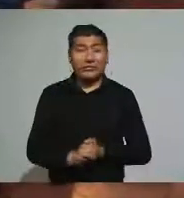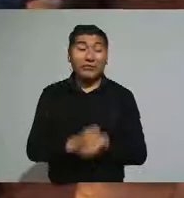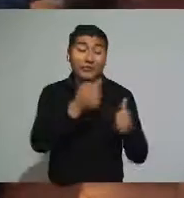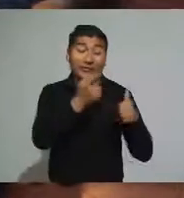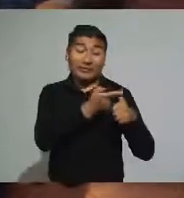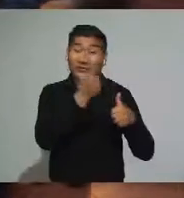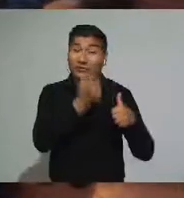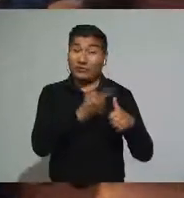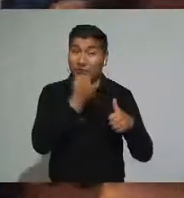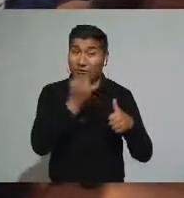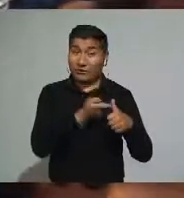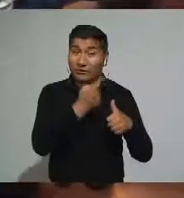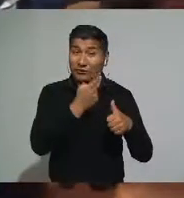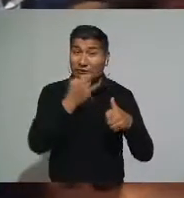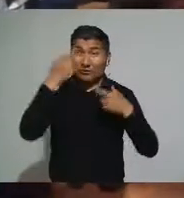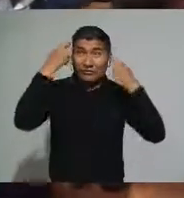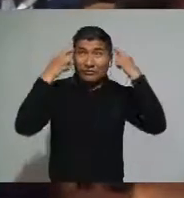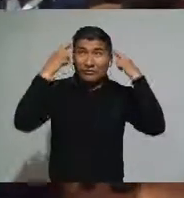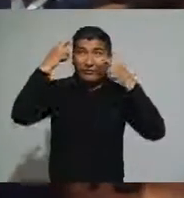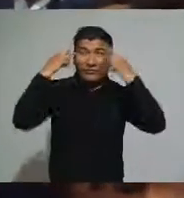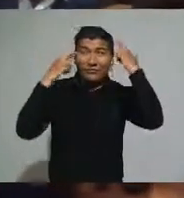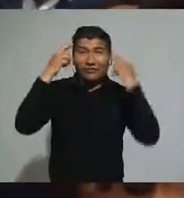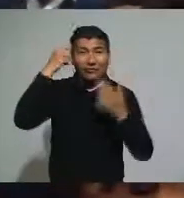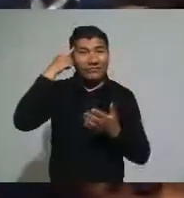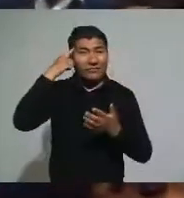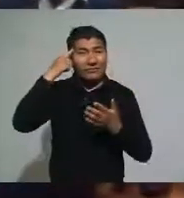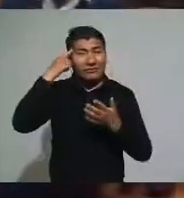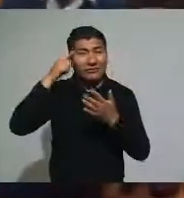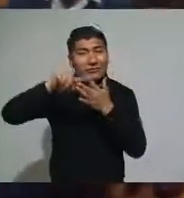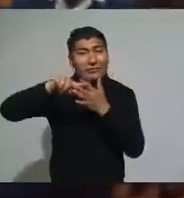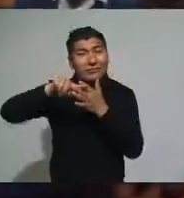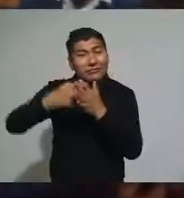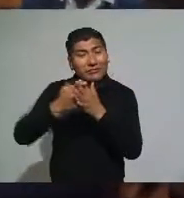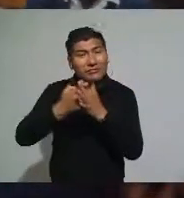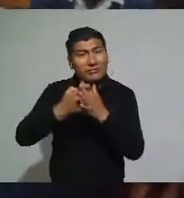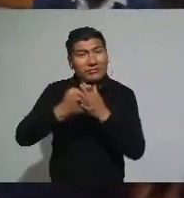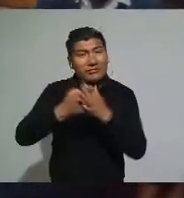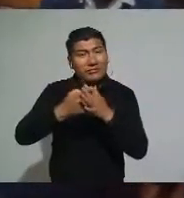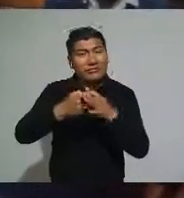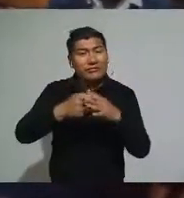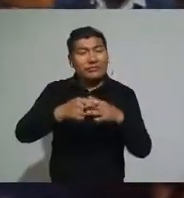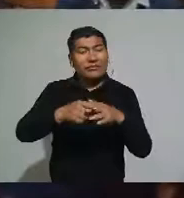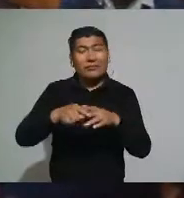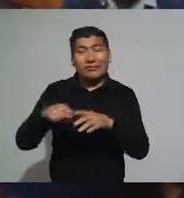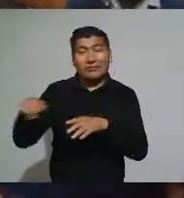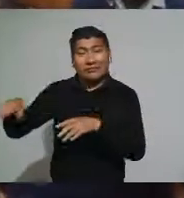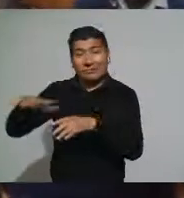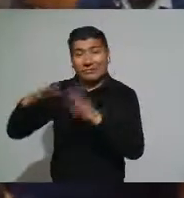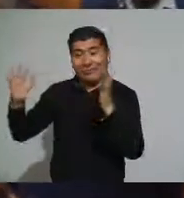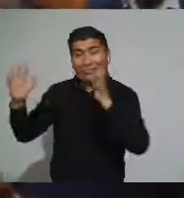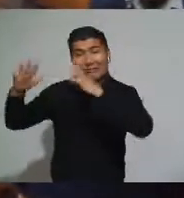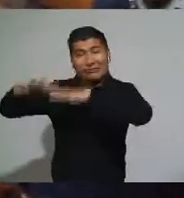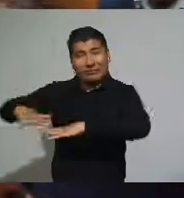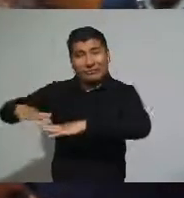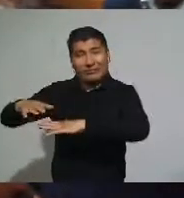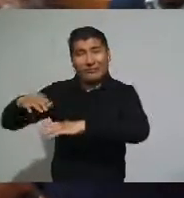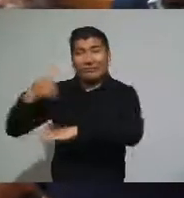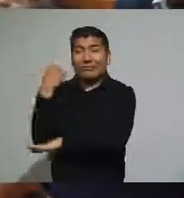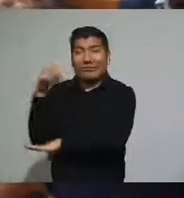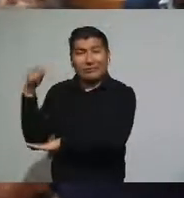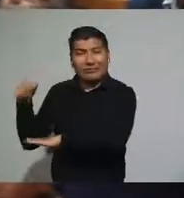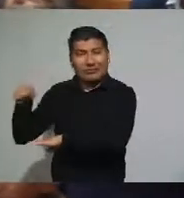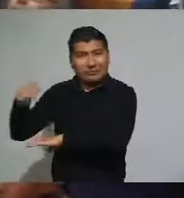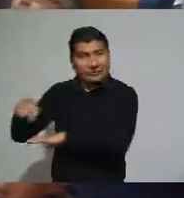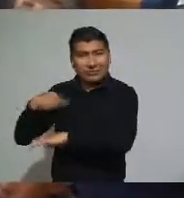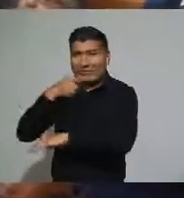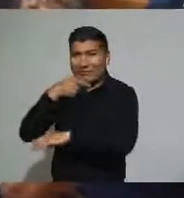Primero, la reflexión esta parte de la destrucción de Jerusalén. Así dice el